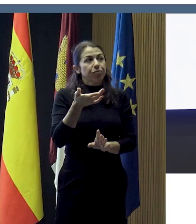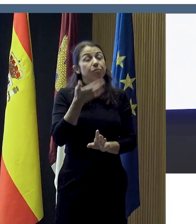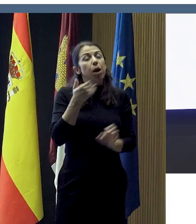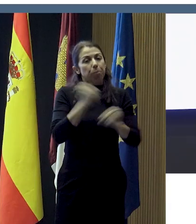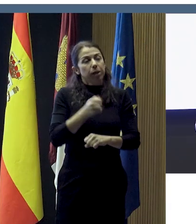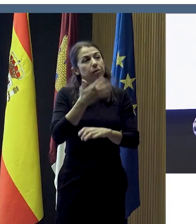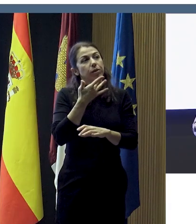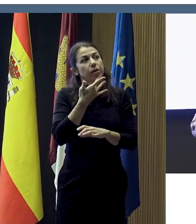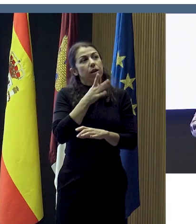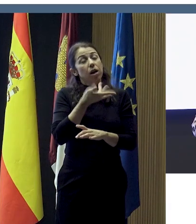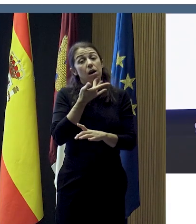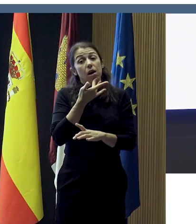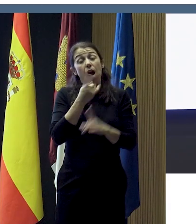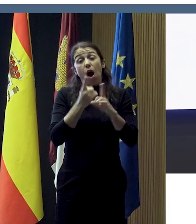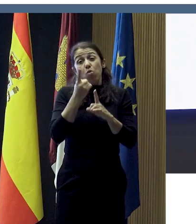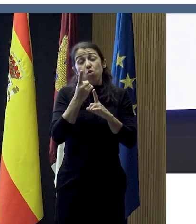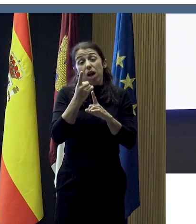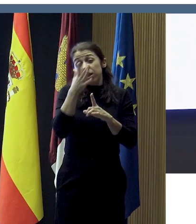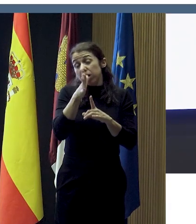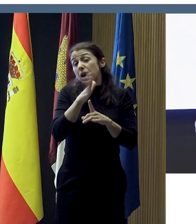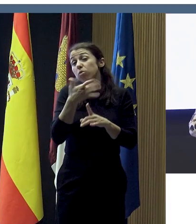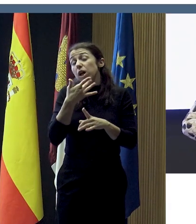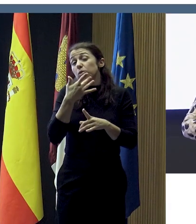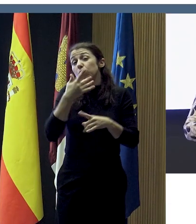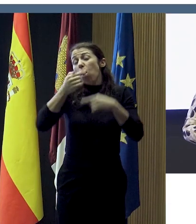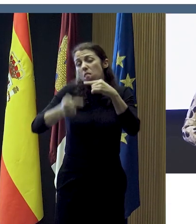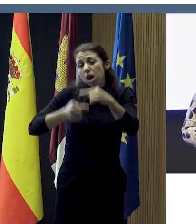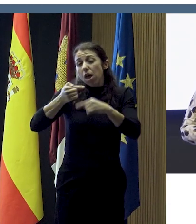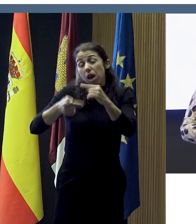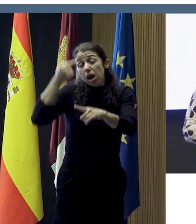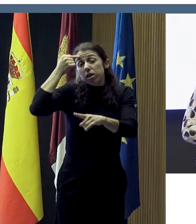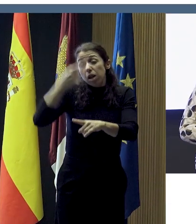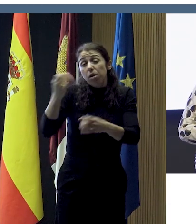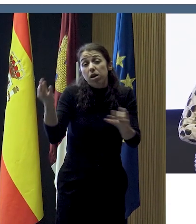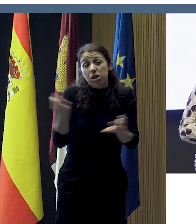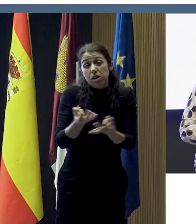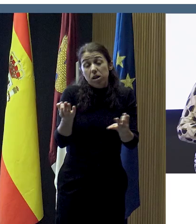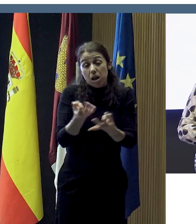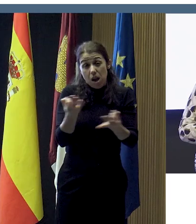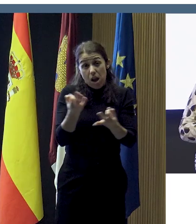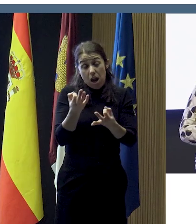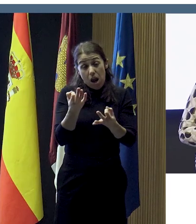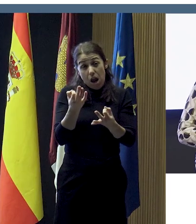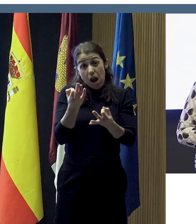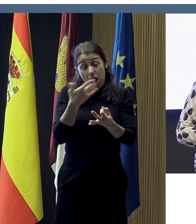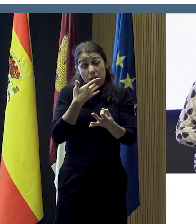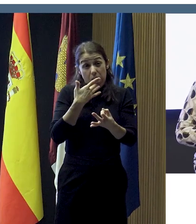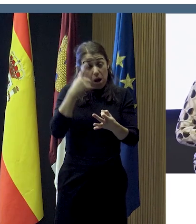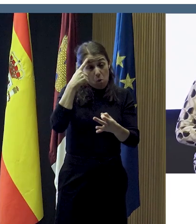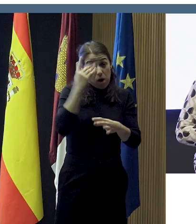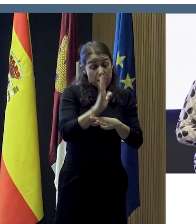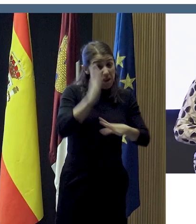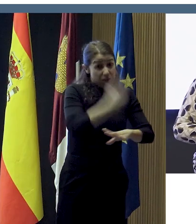Vale. Hay algunos de los factores de nuestra vida cotidiana que se sabe que aumentan el riesgo de sufrir algún tipo de